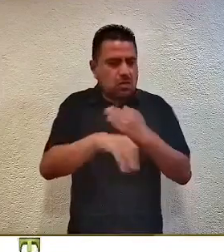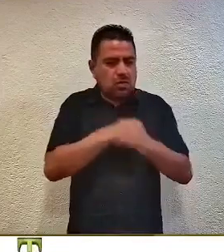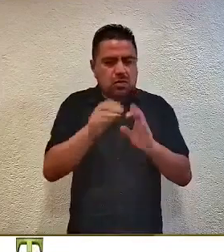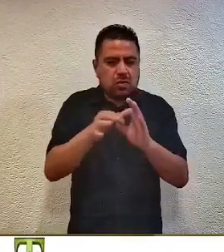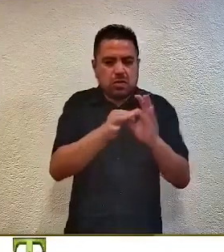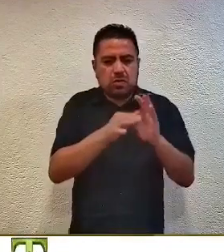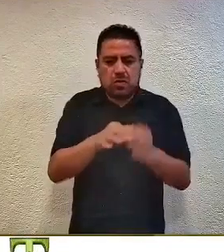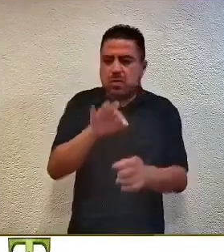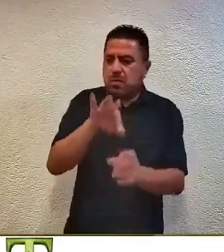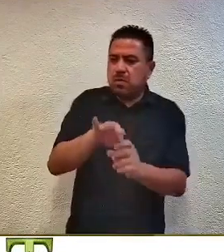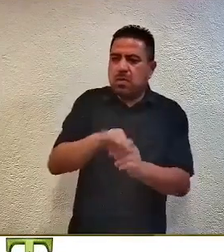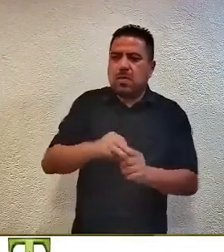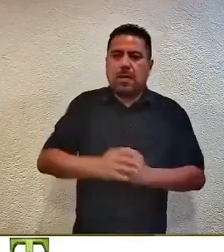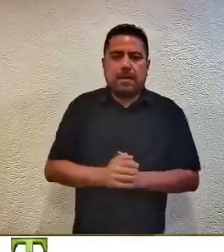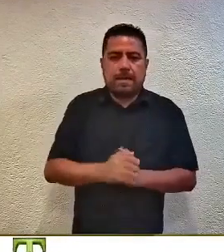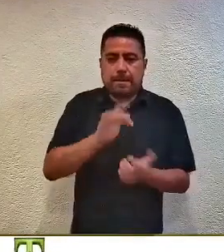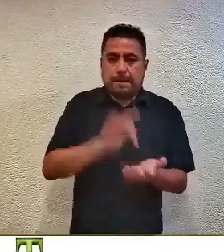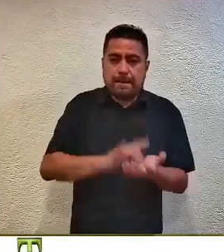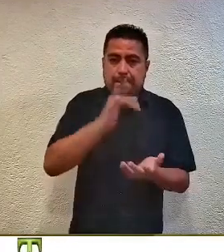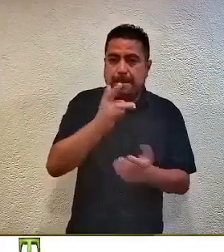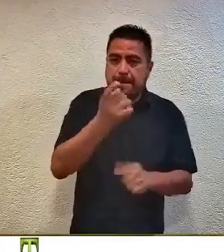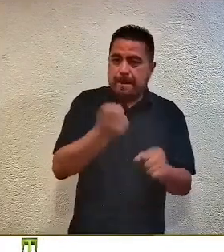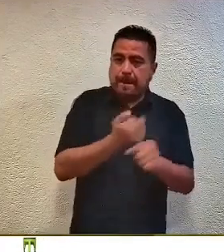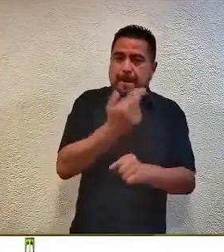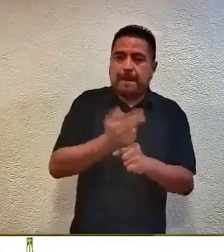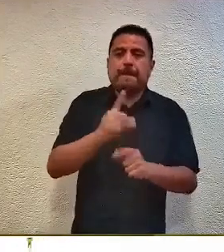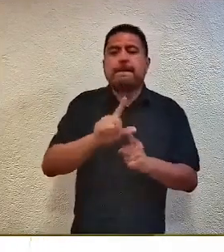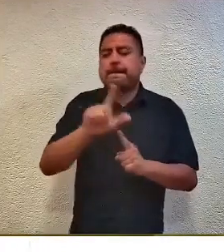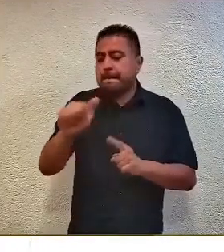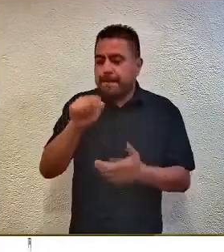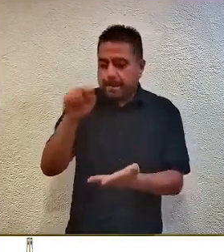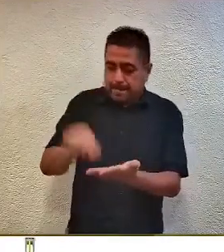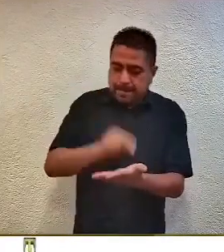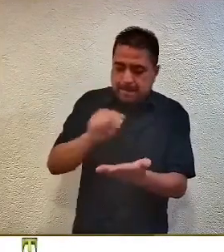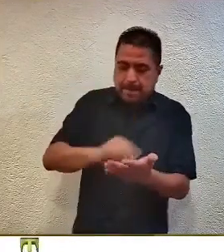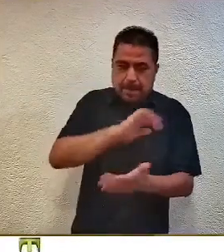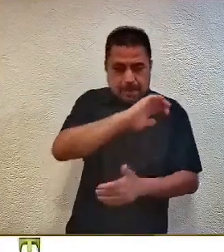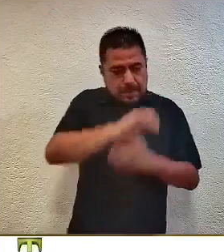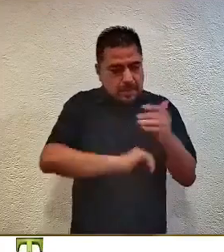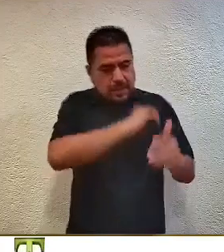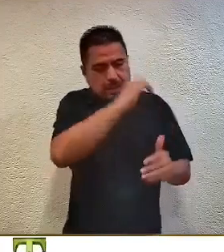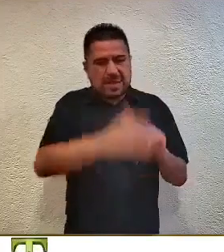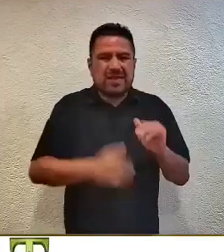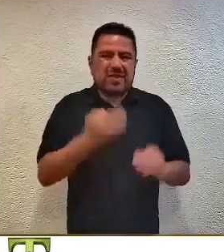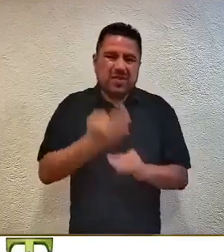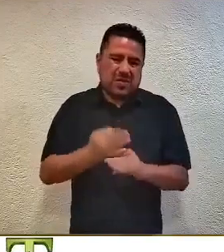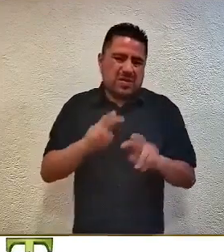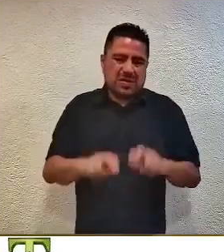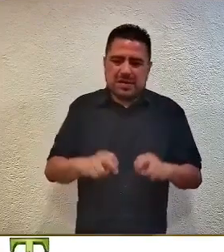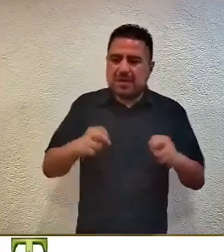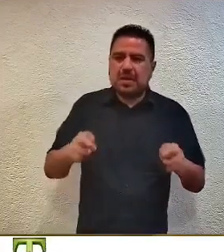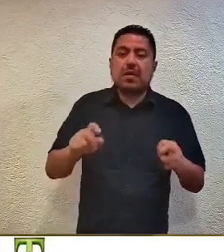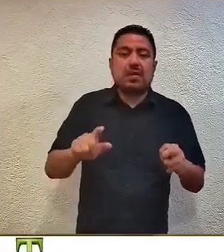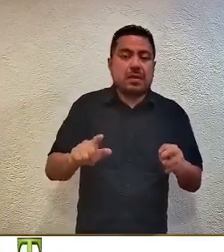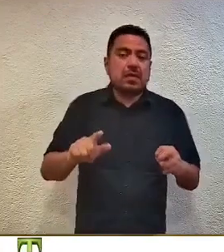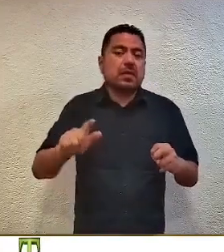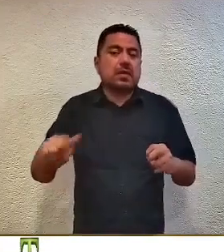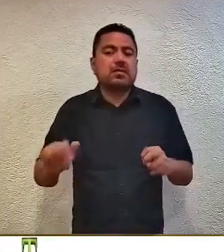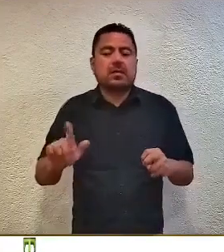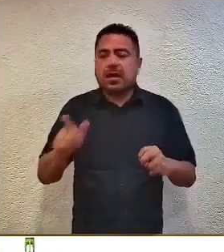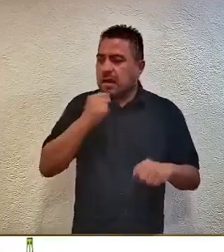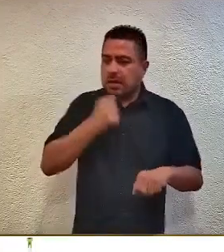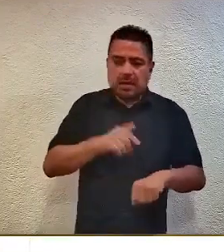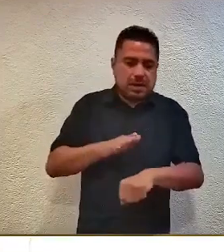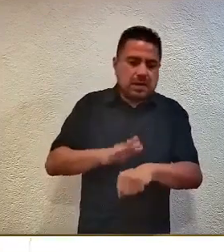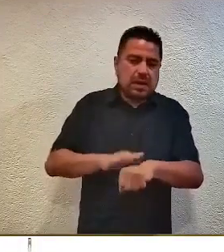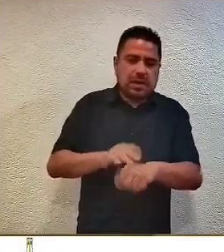votos. Gracias, secretario. Sírvase recabar las firmas a la conclusión de la presente sesión y, en consecuencia, notificarse